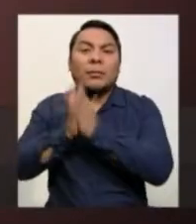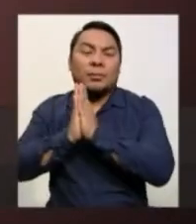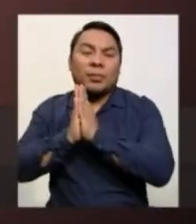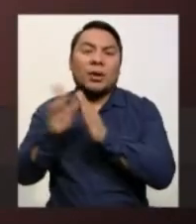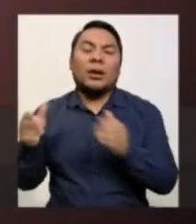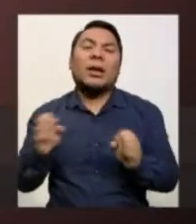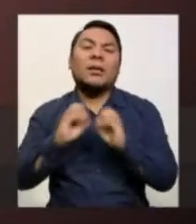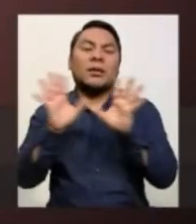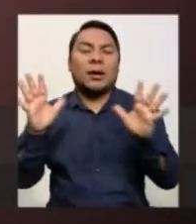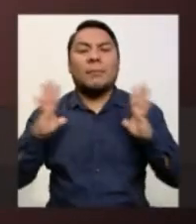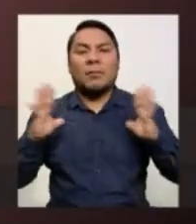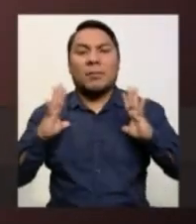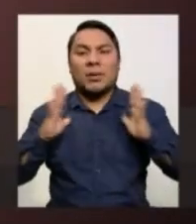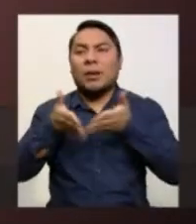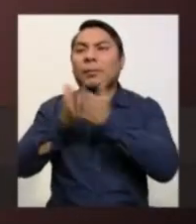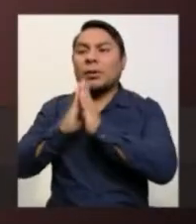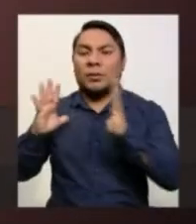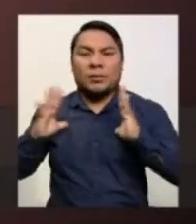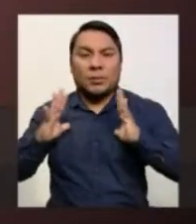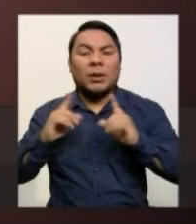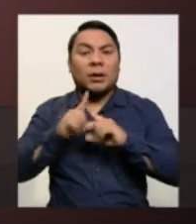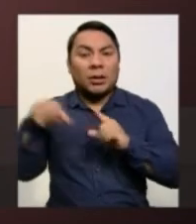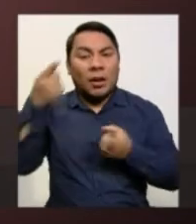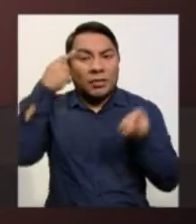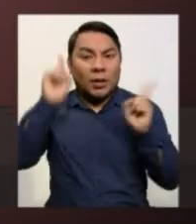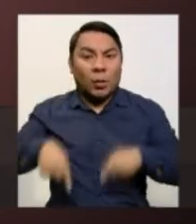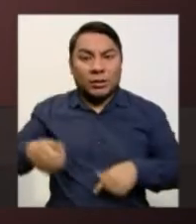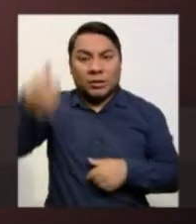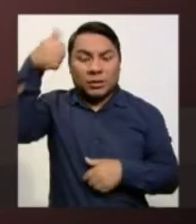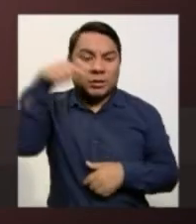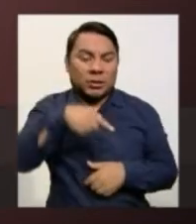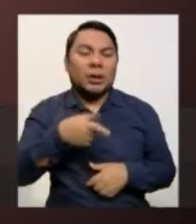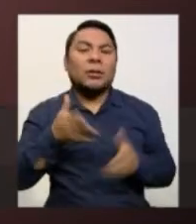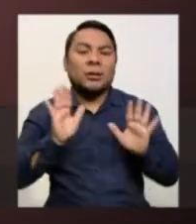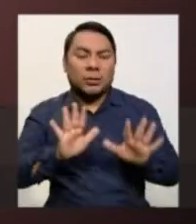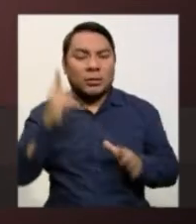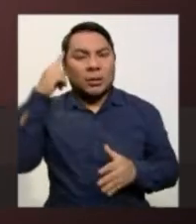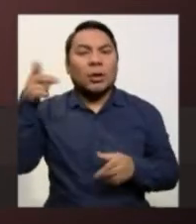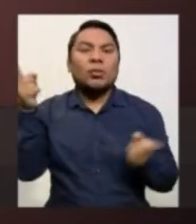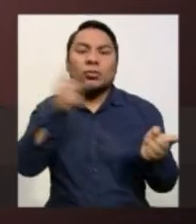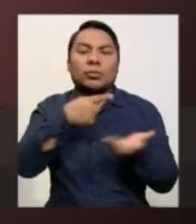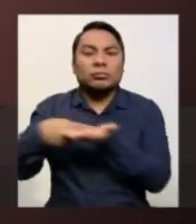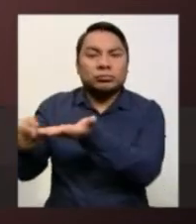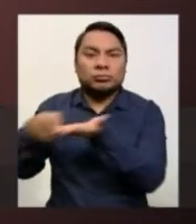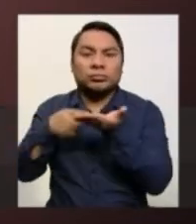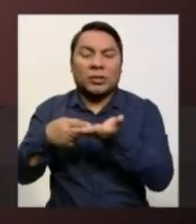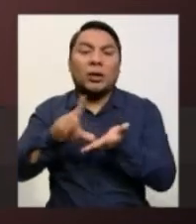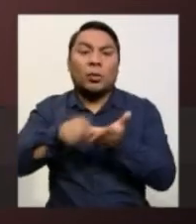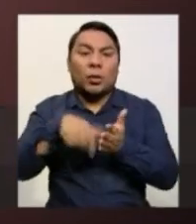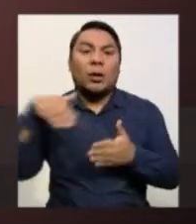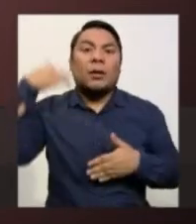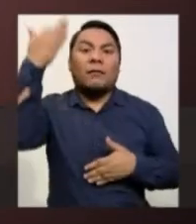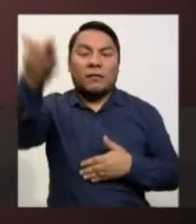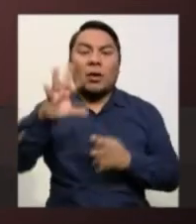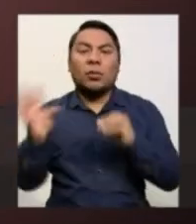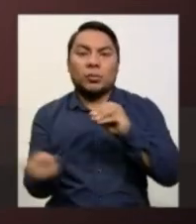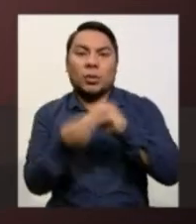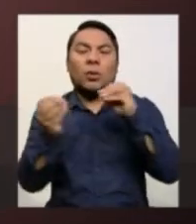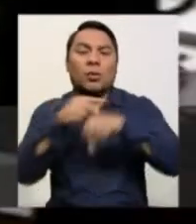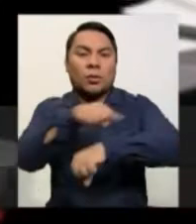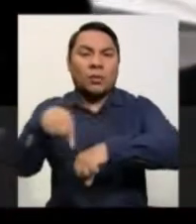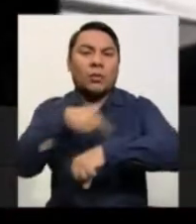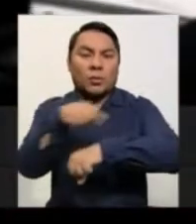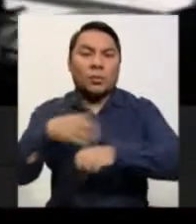de vacaciones y, por acuerdo con su empleador, usar más tiempo con cargo a horas extras que se puedan trabajar